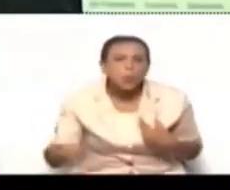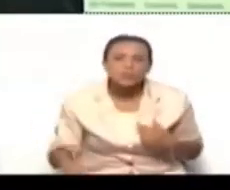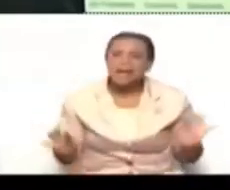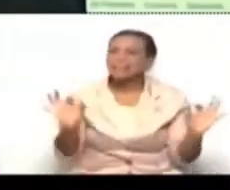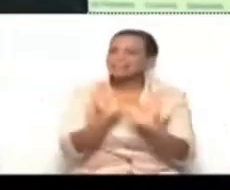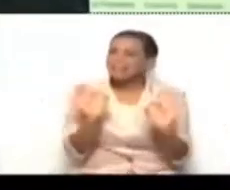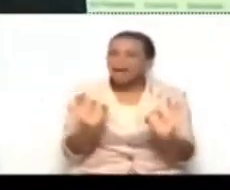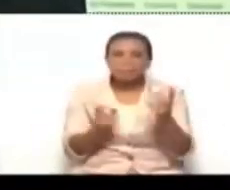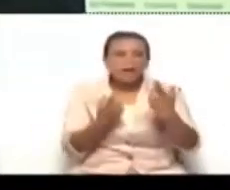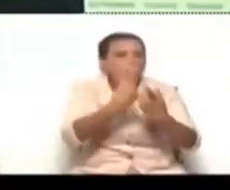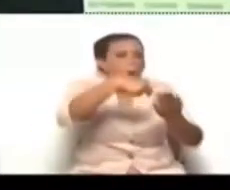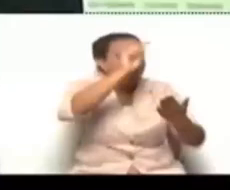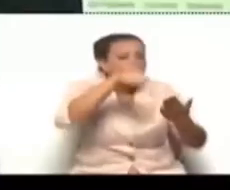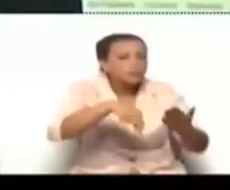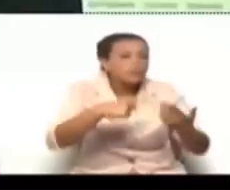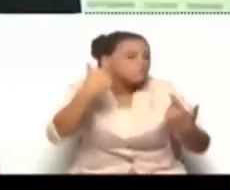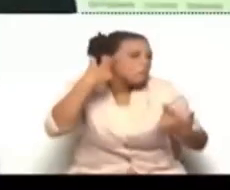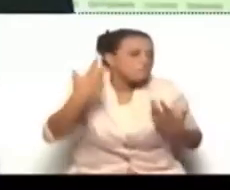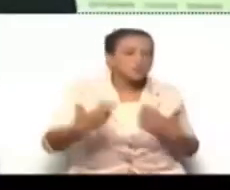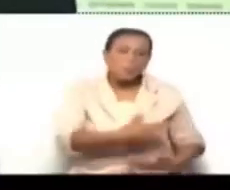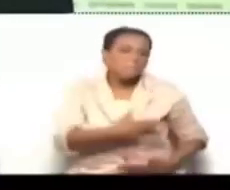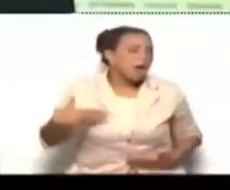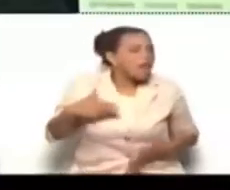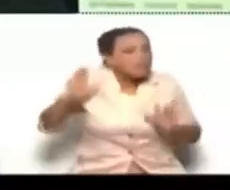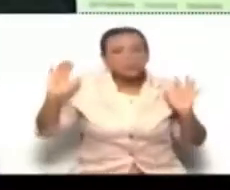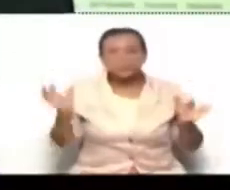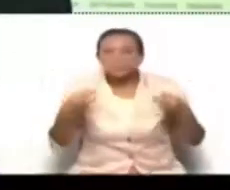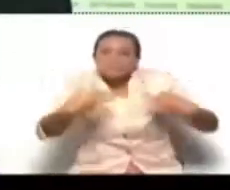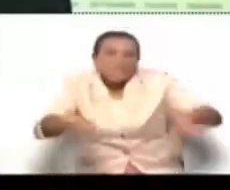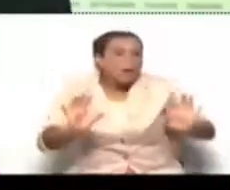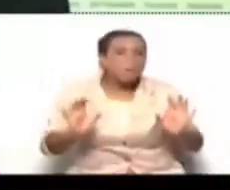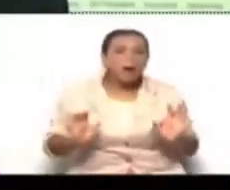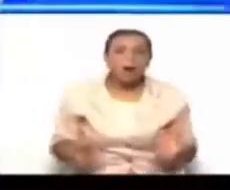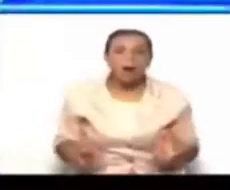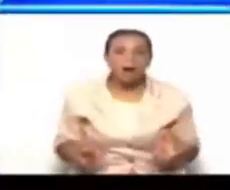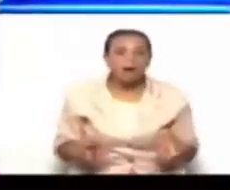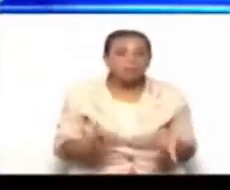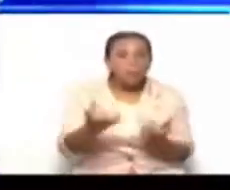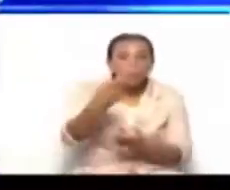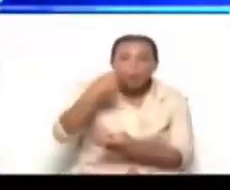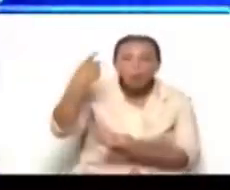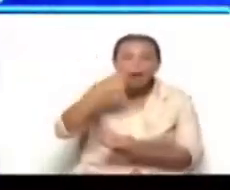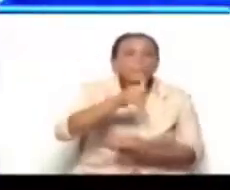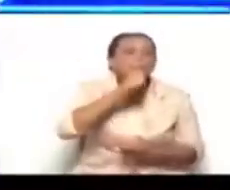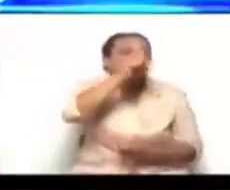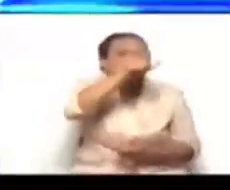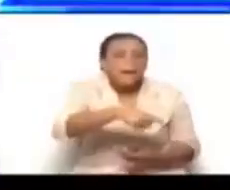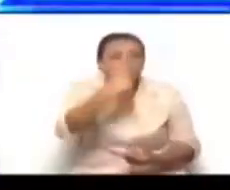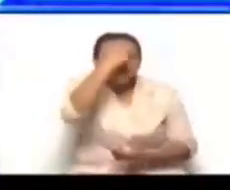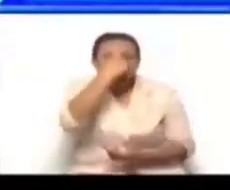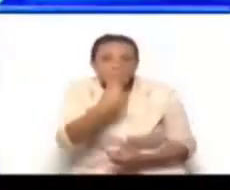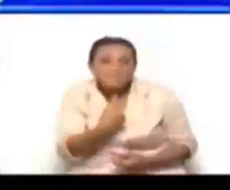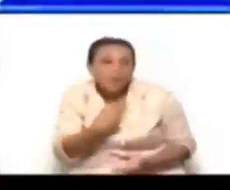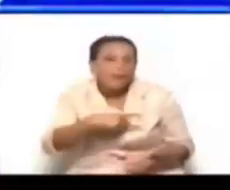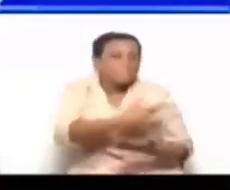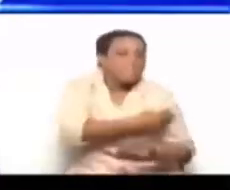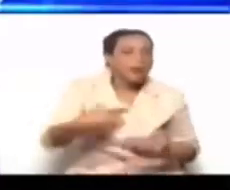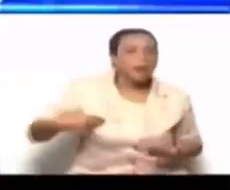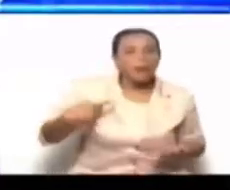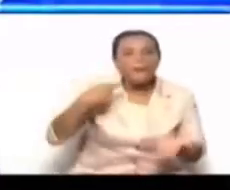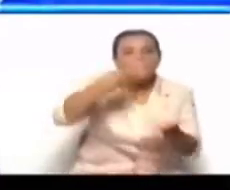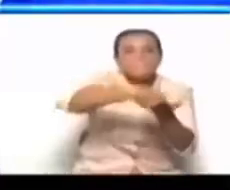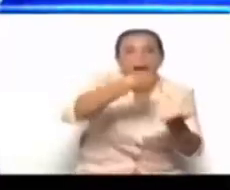tenían, criminales. Criminales, puro. Así también están buscando aquí. Ya lo vamos a analizar en los próximos